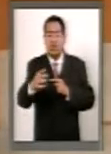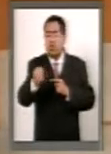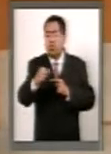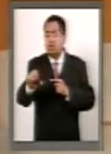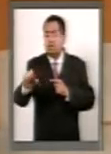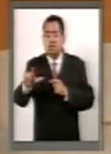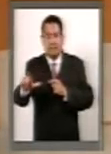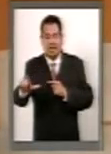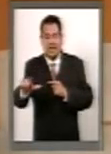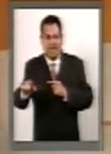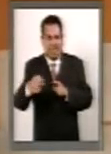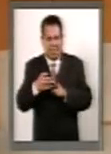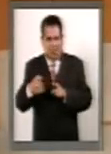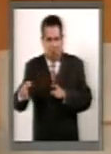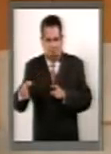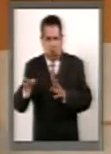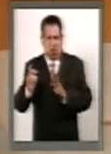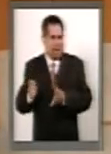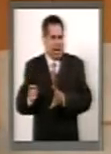de